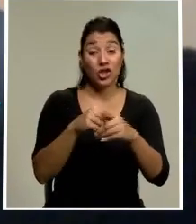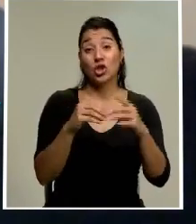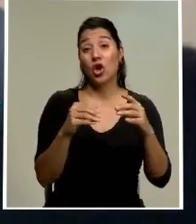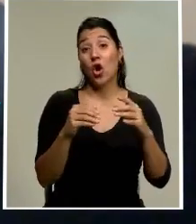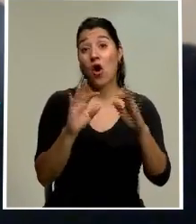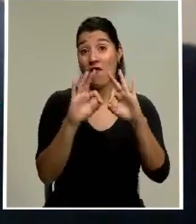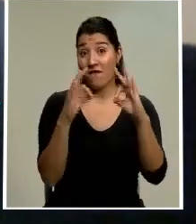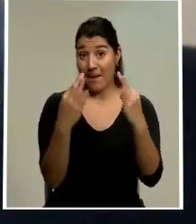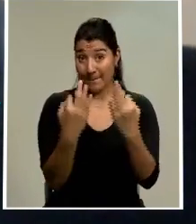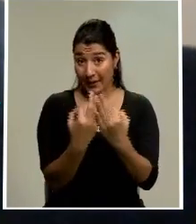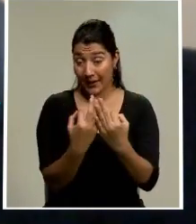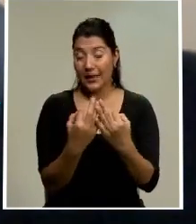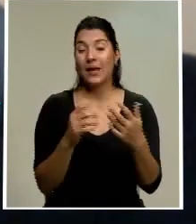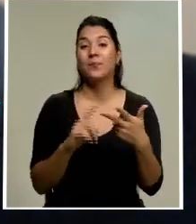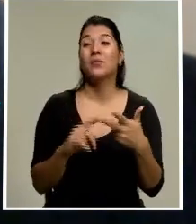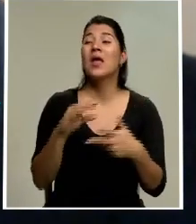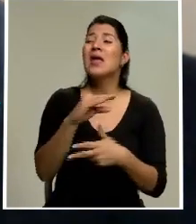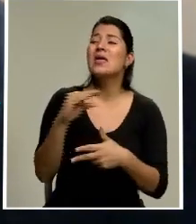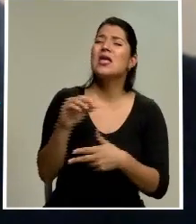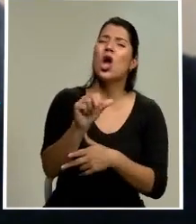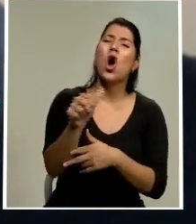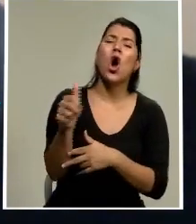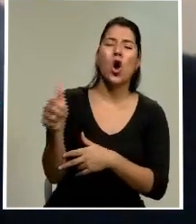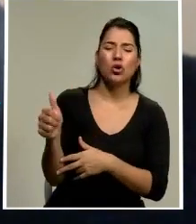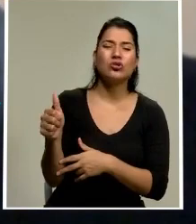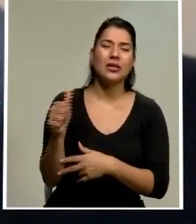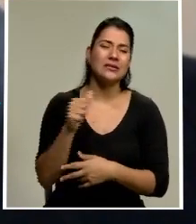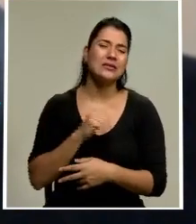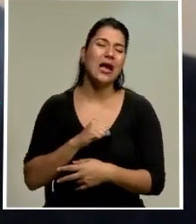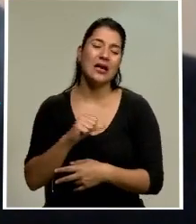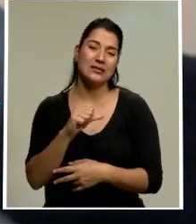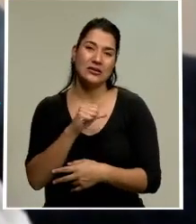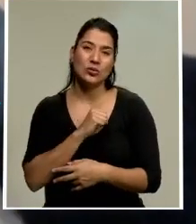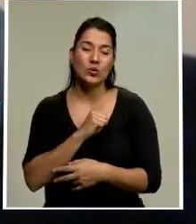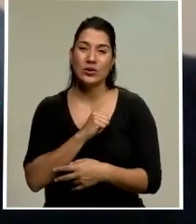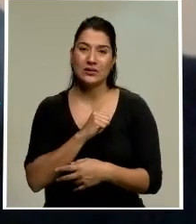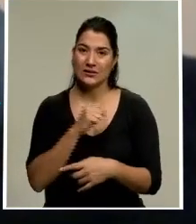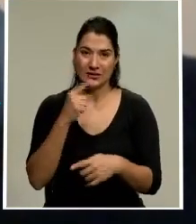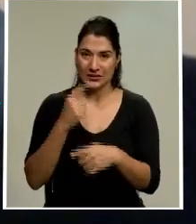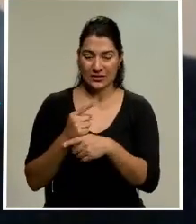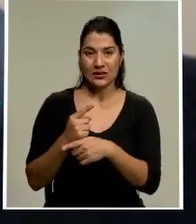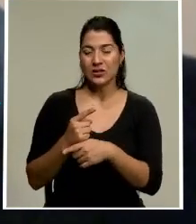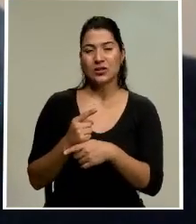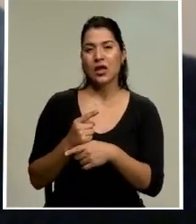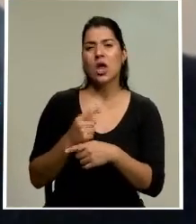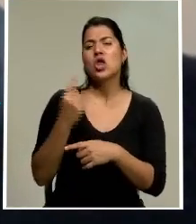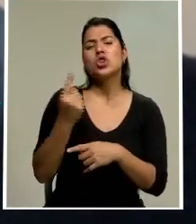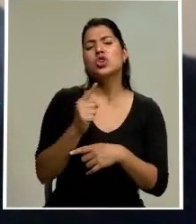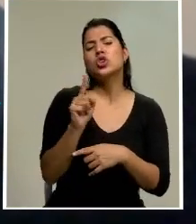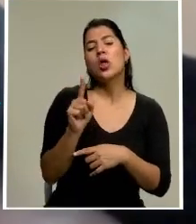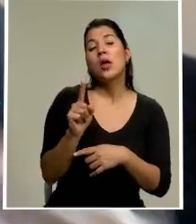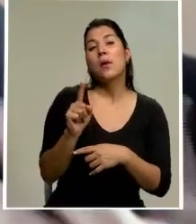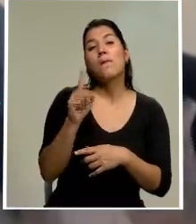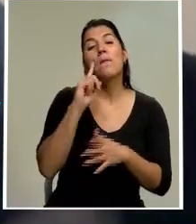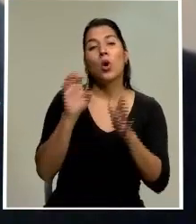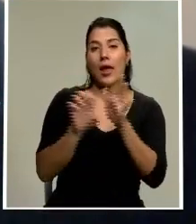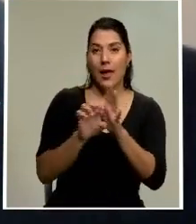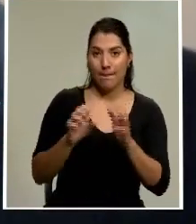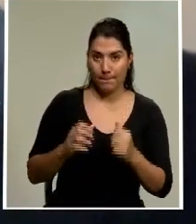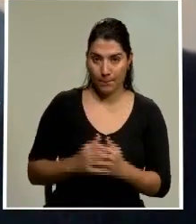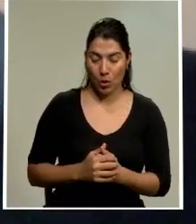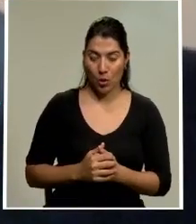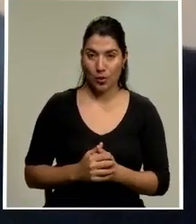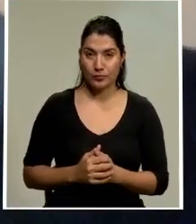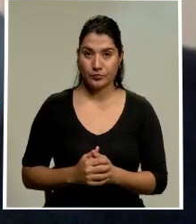delitos que son también delitos graves, para no centrarnos solamente en el homicidio, como por ejemplo los